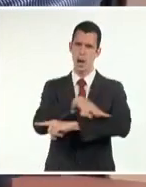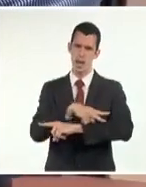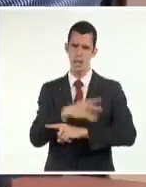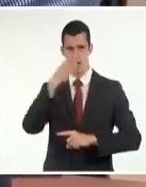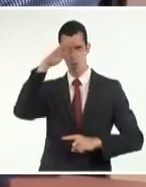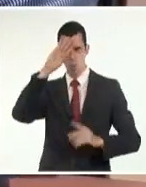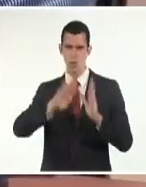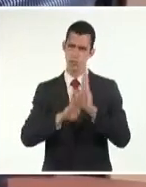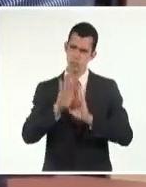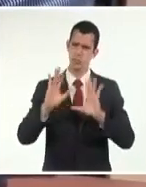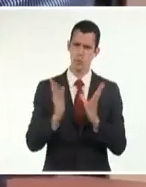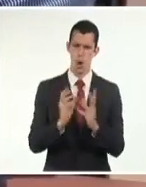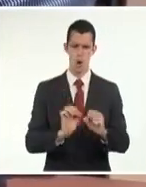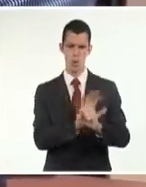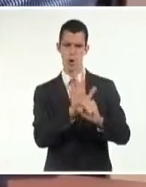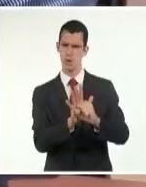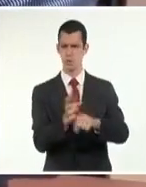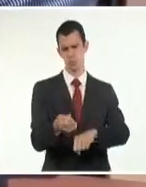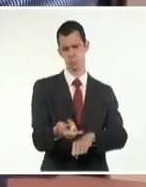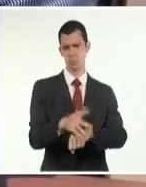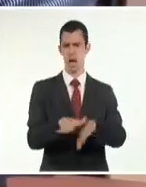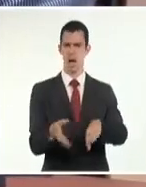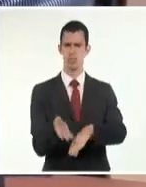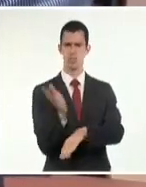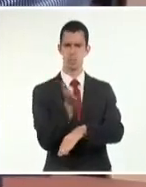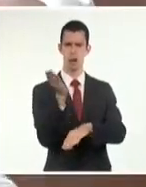de esta pandemia. Y realmente los resultados son